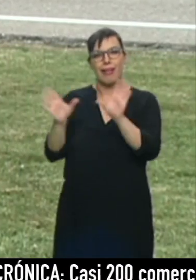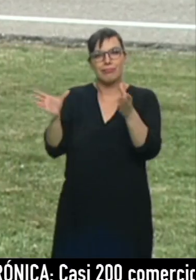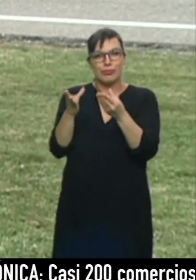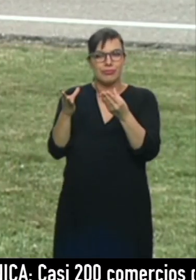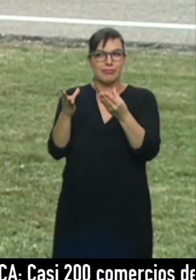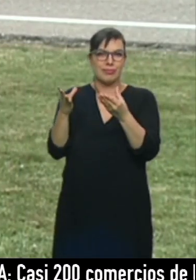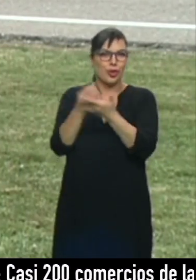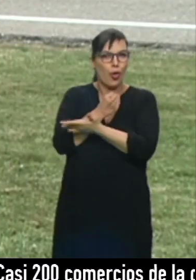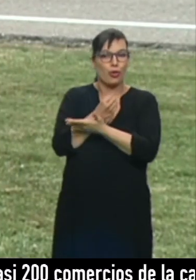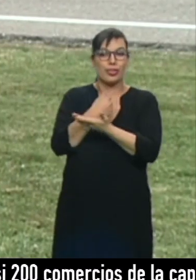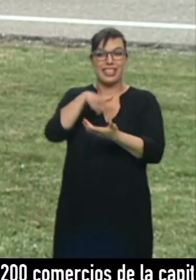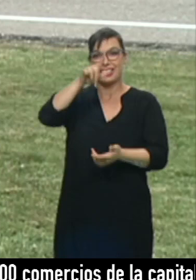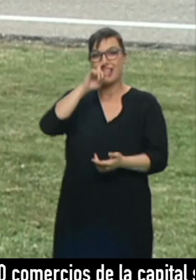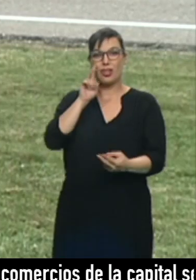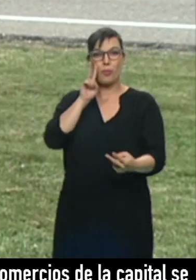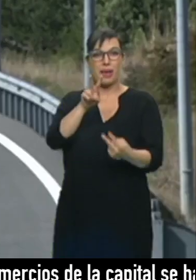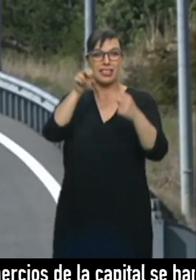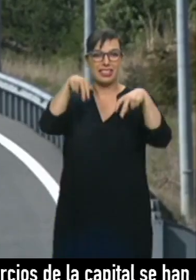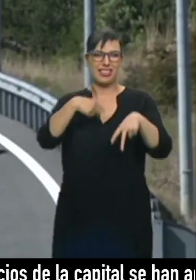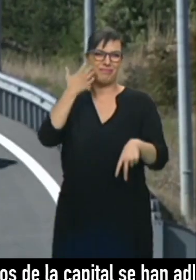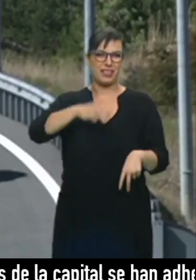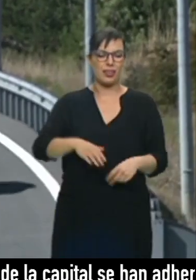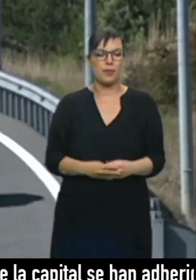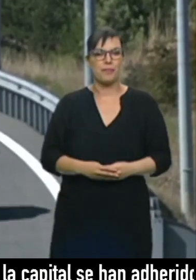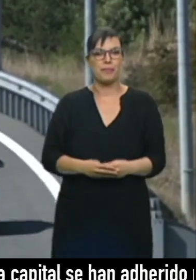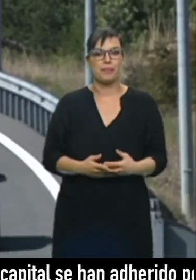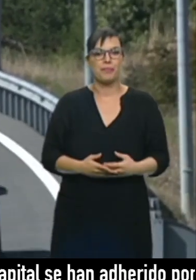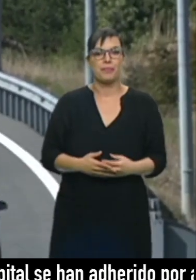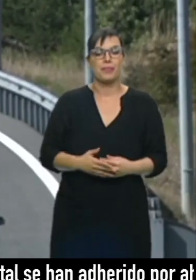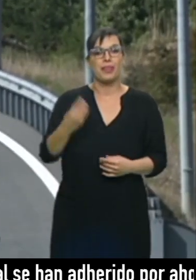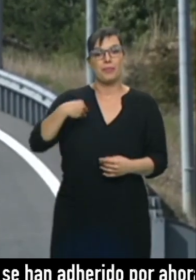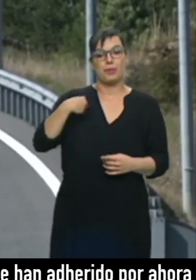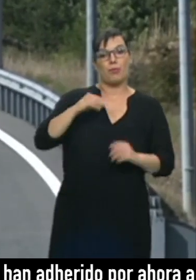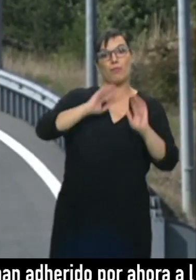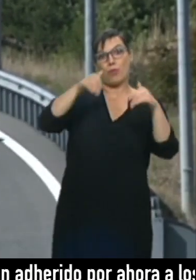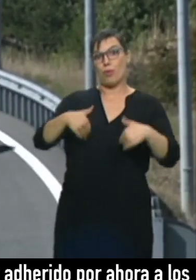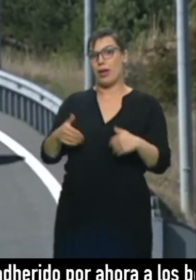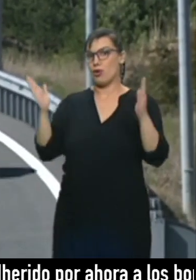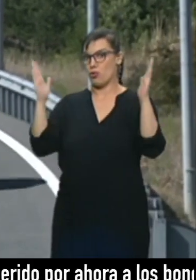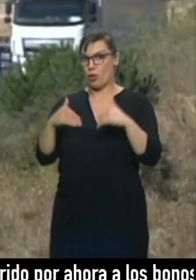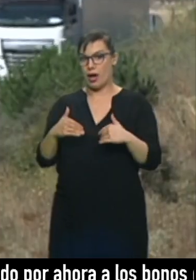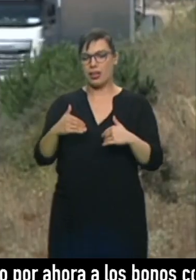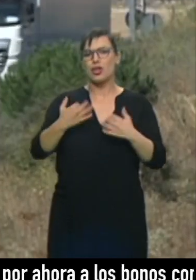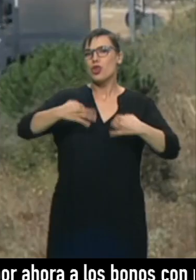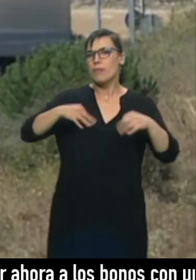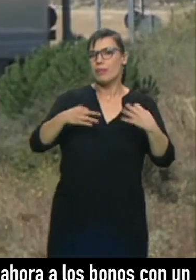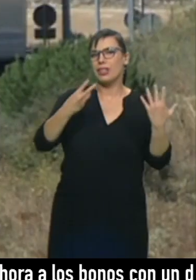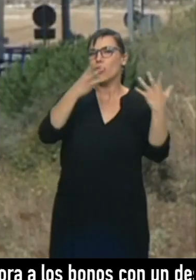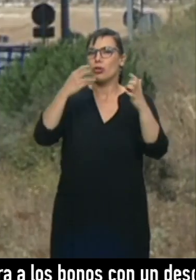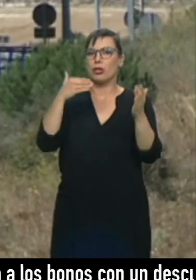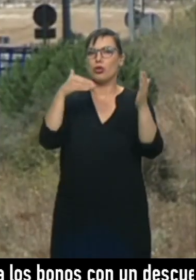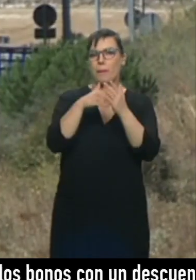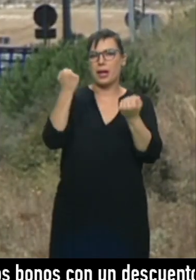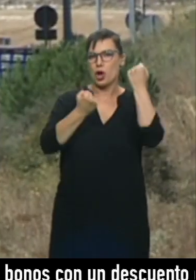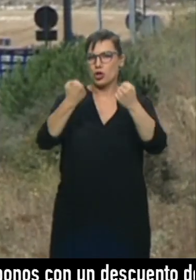así que no verles este año pues es un poco raro. No habrá operación Marjaba y no veremos a los 800.000 vehículos que durante julio